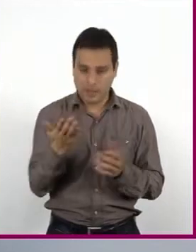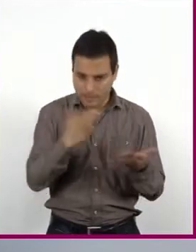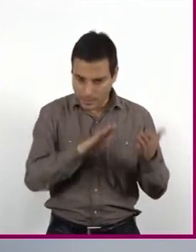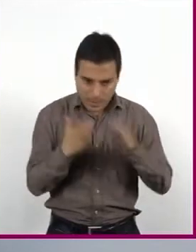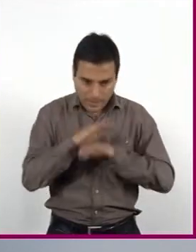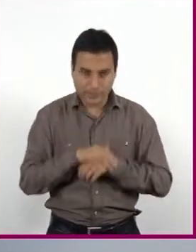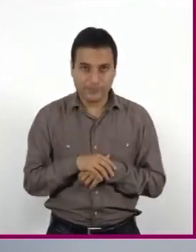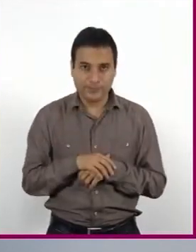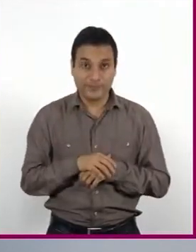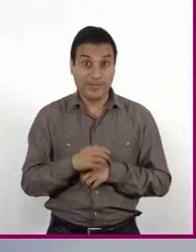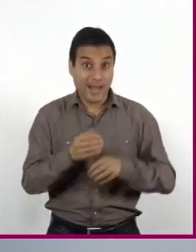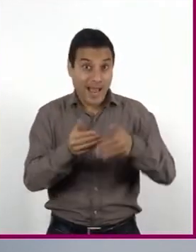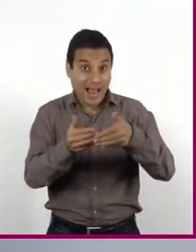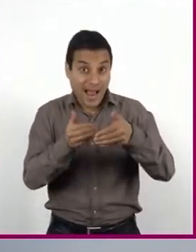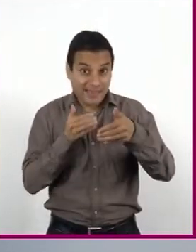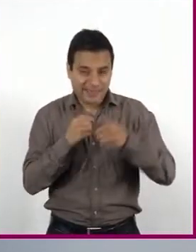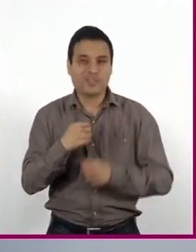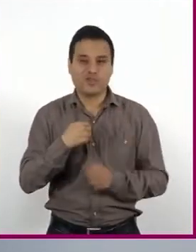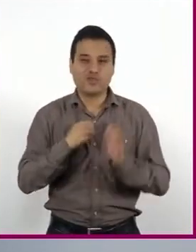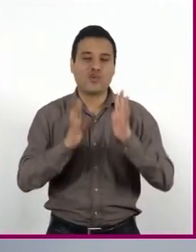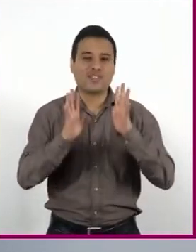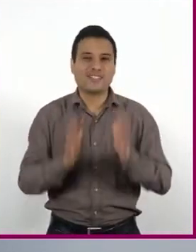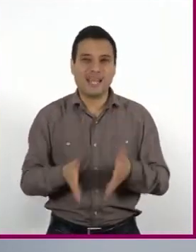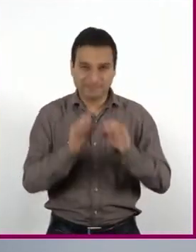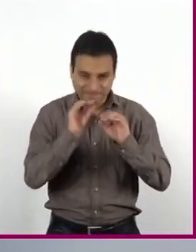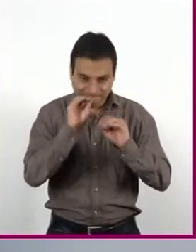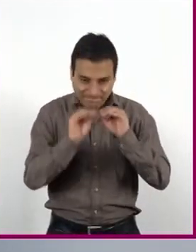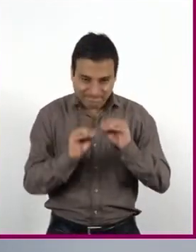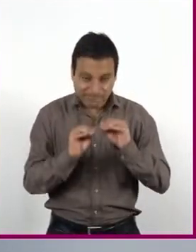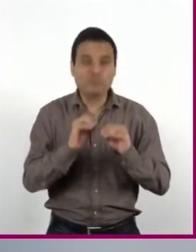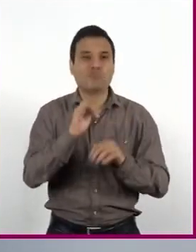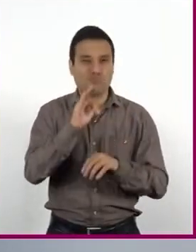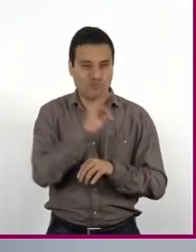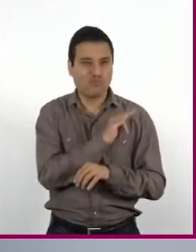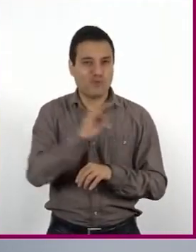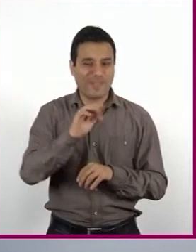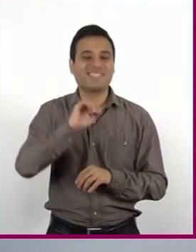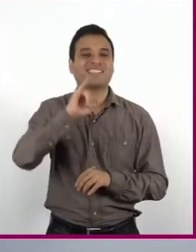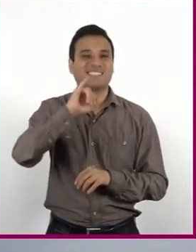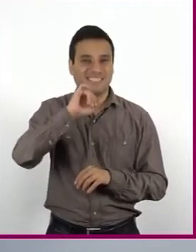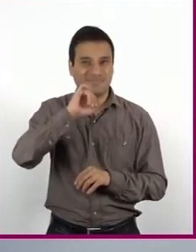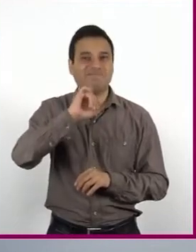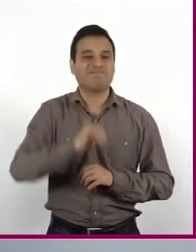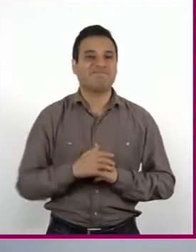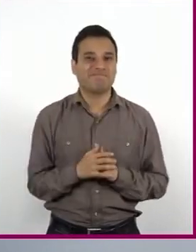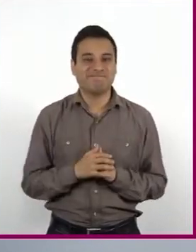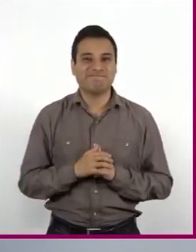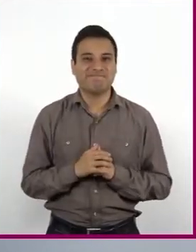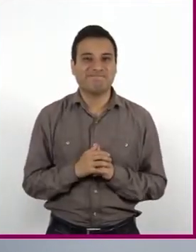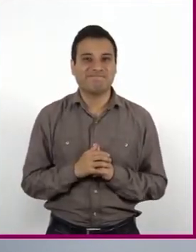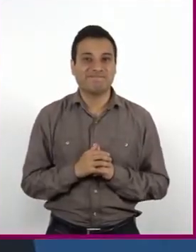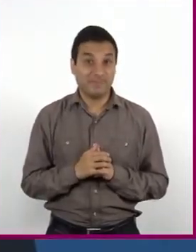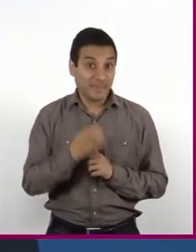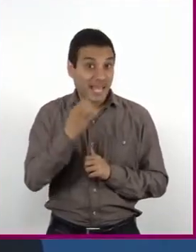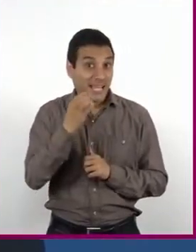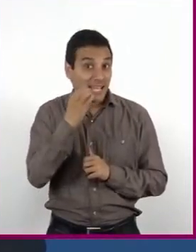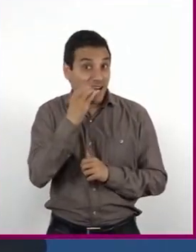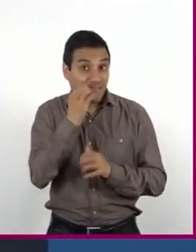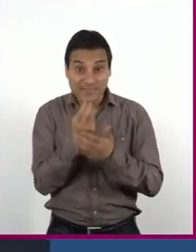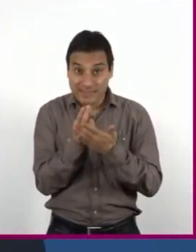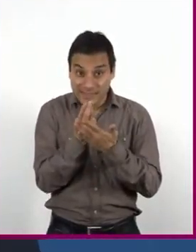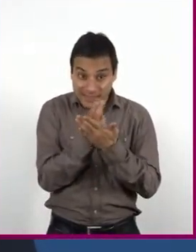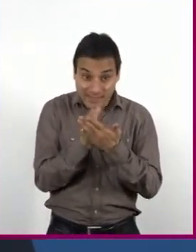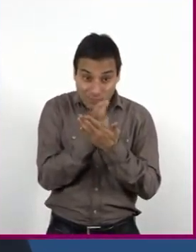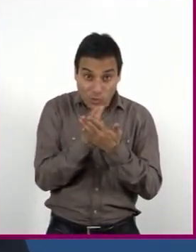Yo previamente lo elaboré y si es posible armar la caja con el desarrollo plano. Lo que Caleb elaboró es